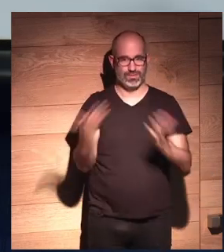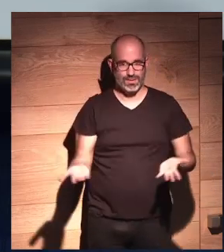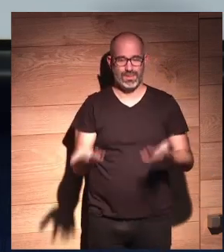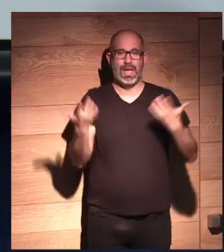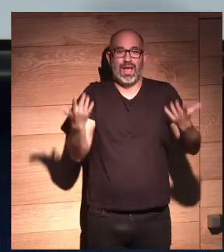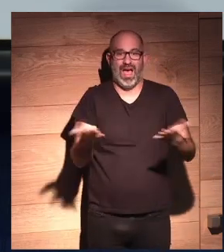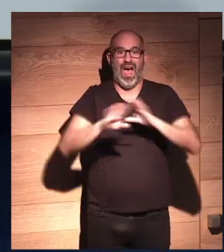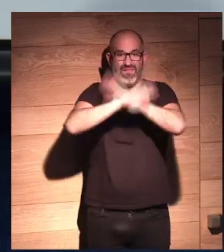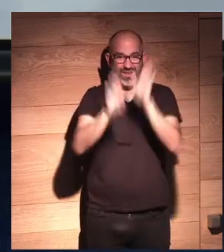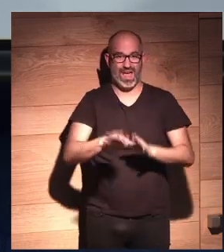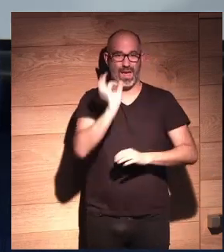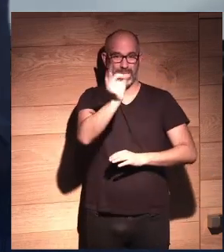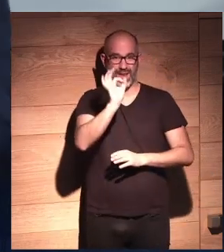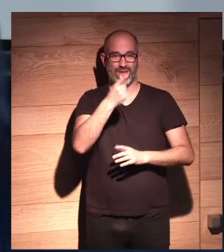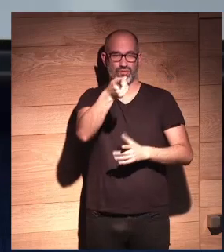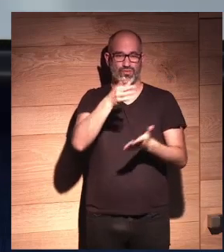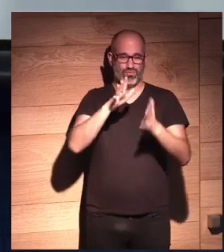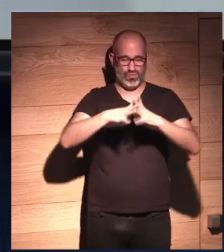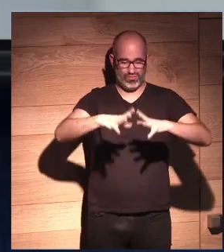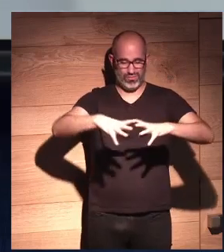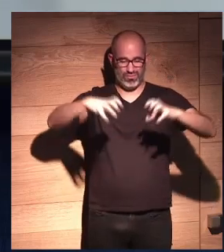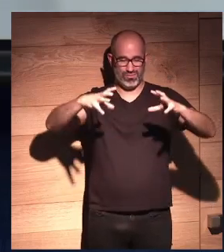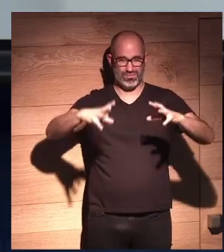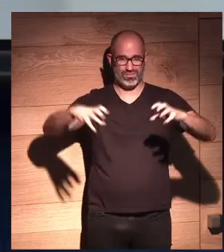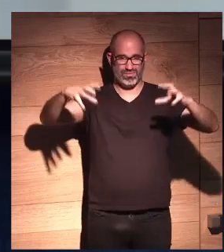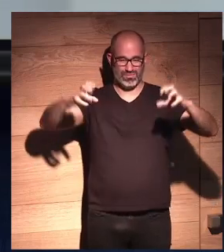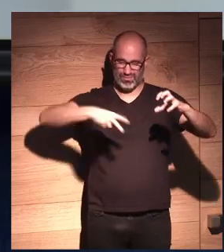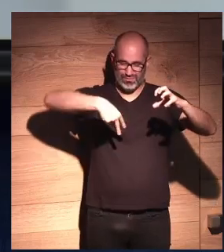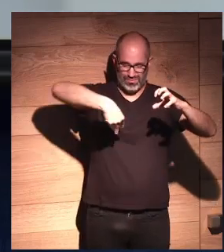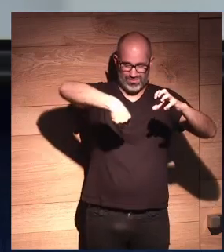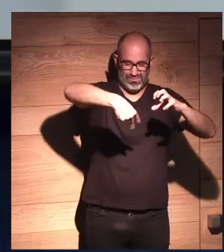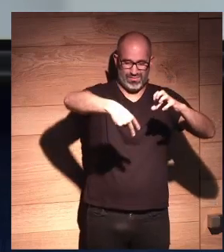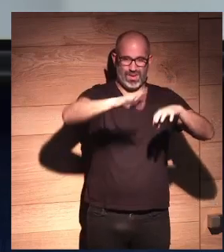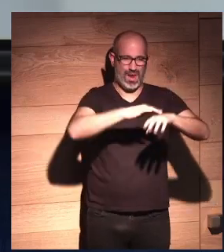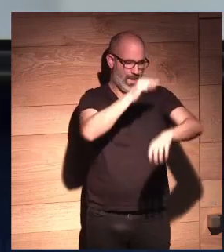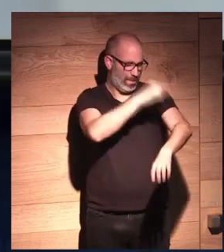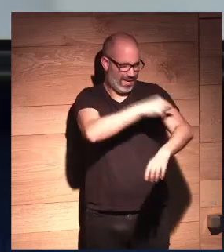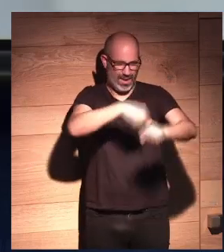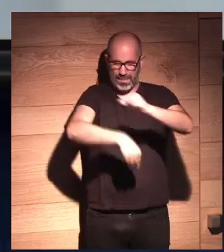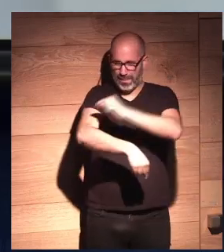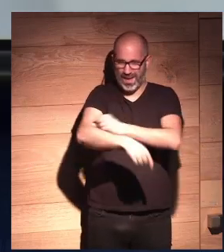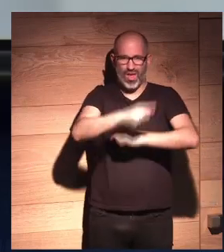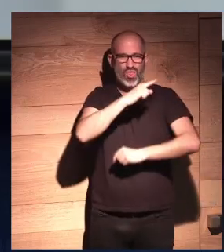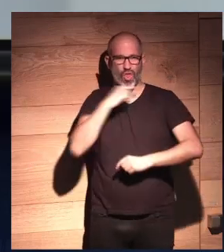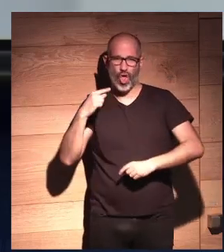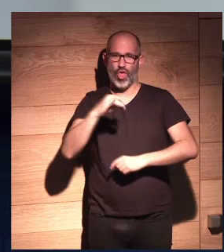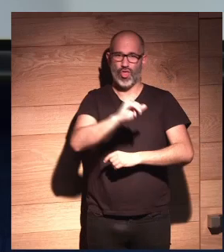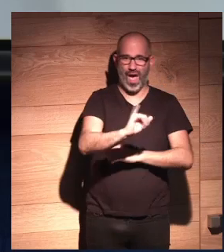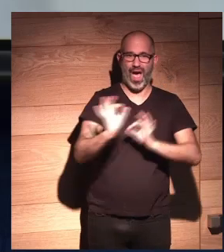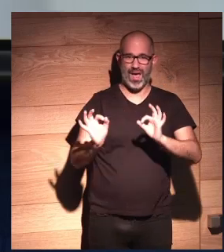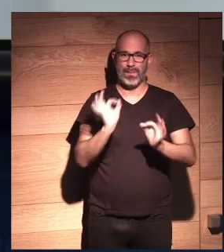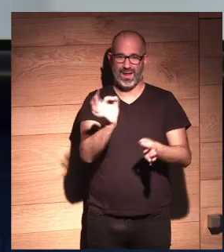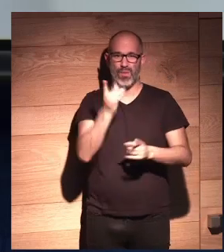que terminaréis ese paseo entre las medusas pues con picaduras, con dolor, seguramente con un poco